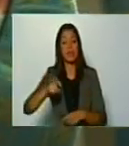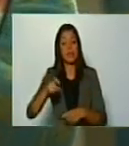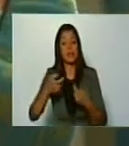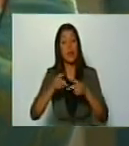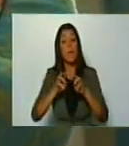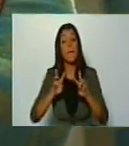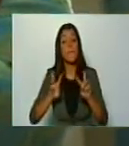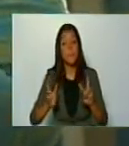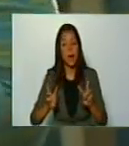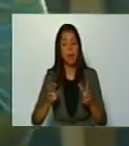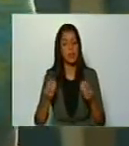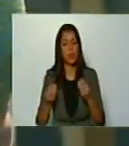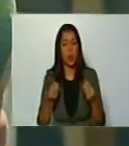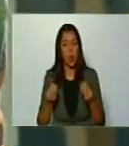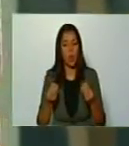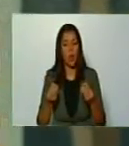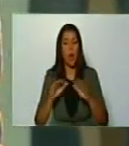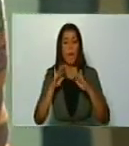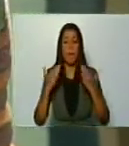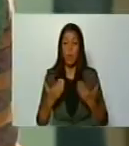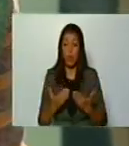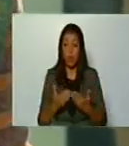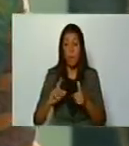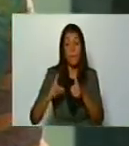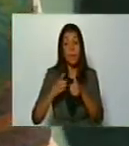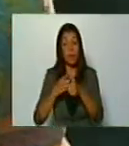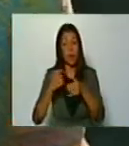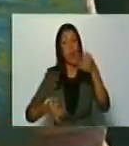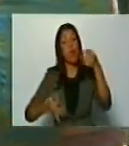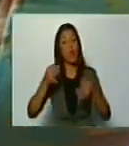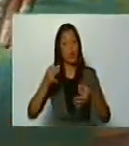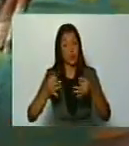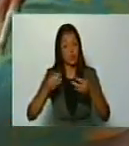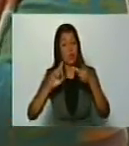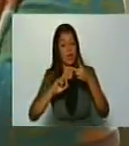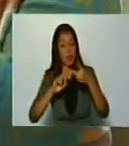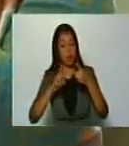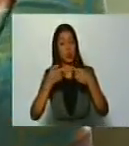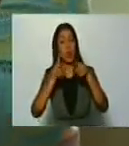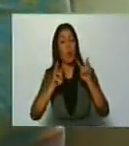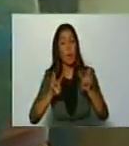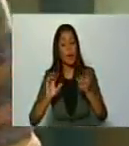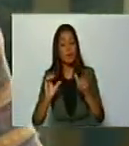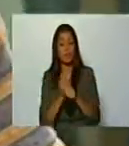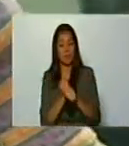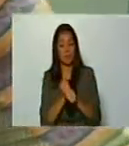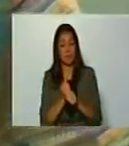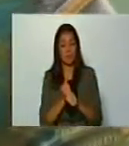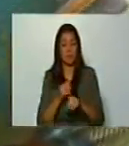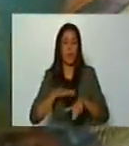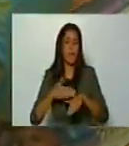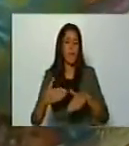positiva en el mundo si no hay justicia. ¿Y por qué yo acudo a Chávez?